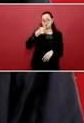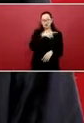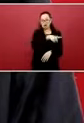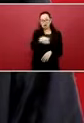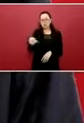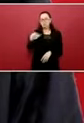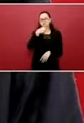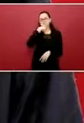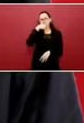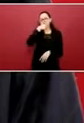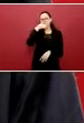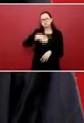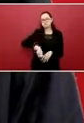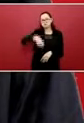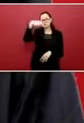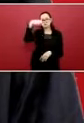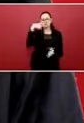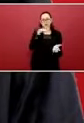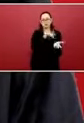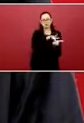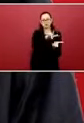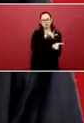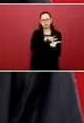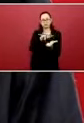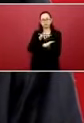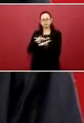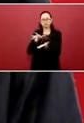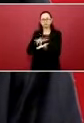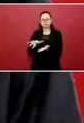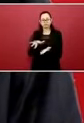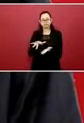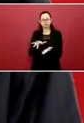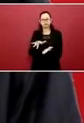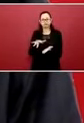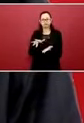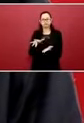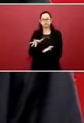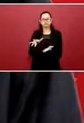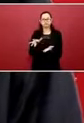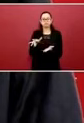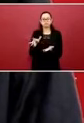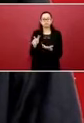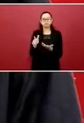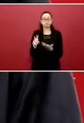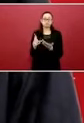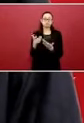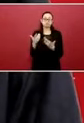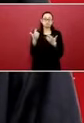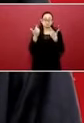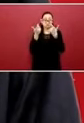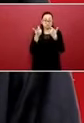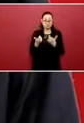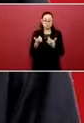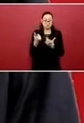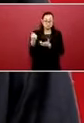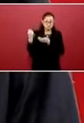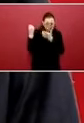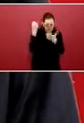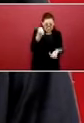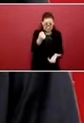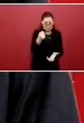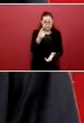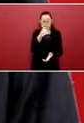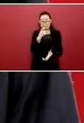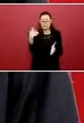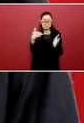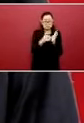recibido un apoyo que implicara en lo material una inversión de 100,000 millones